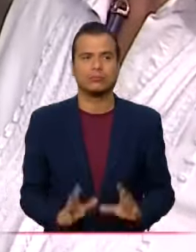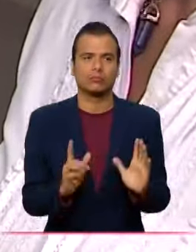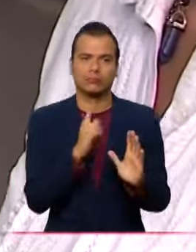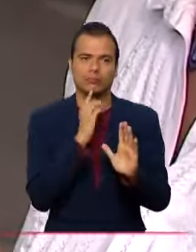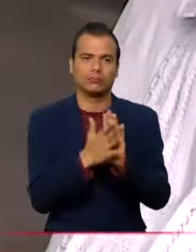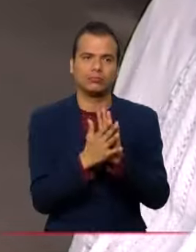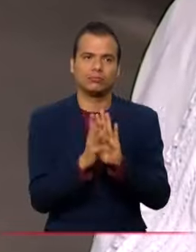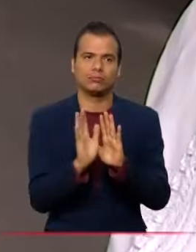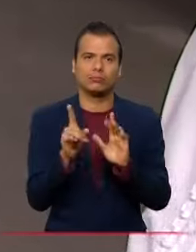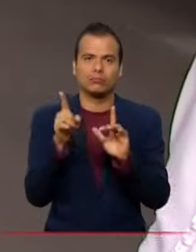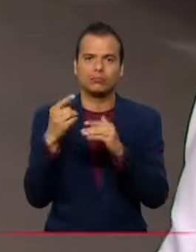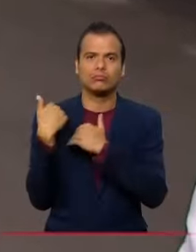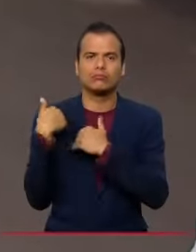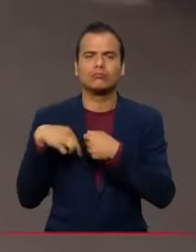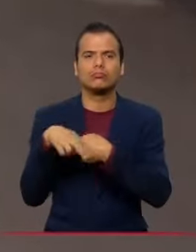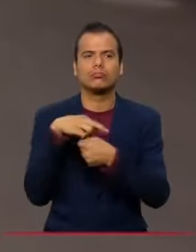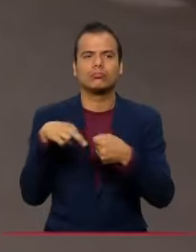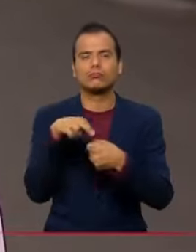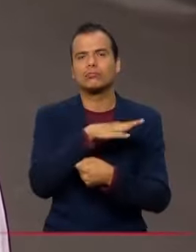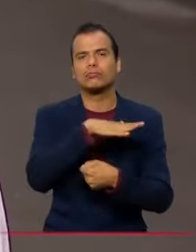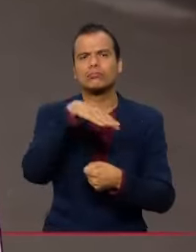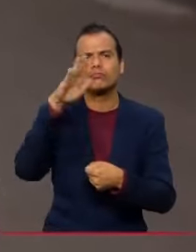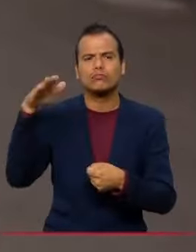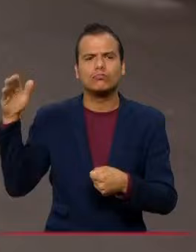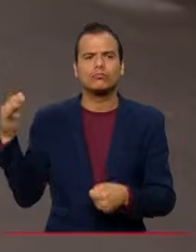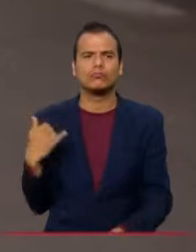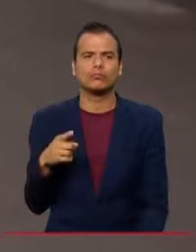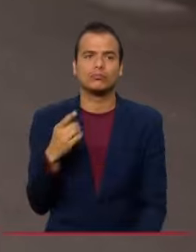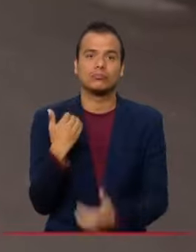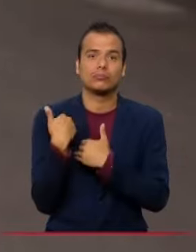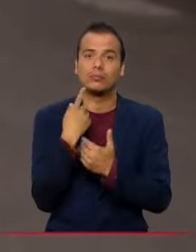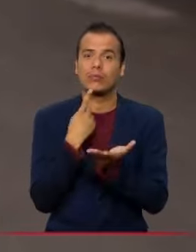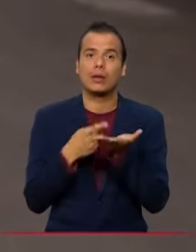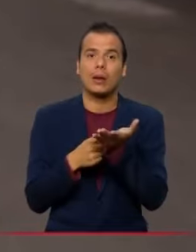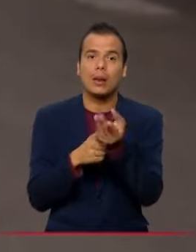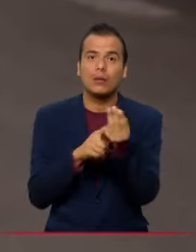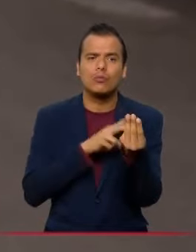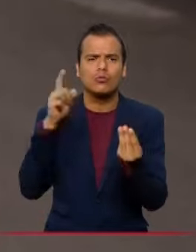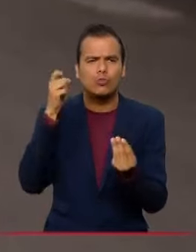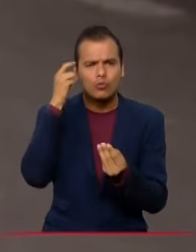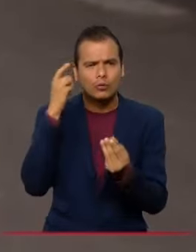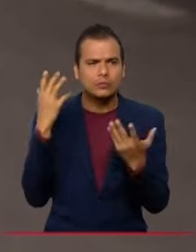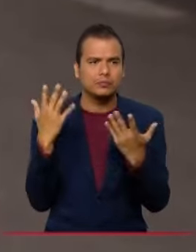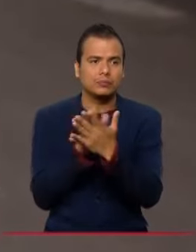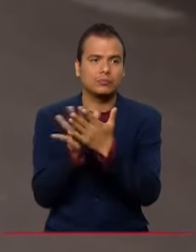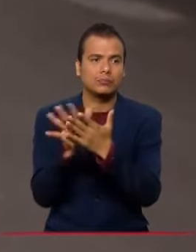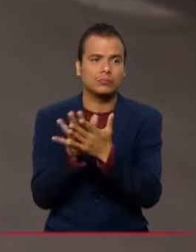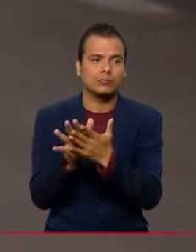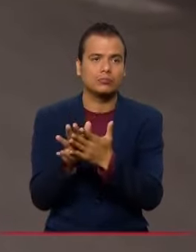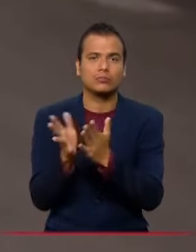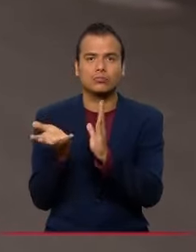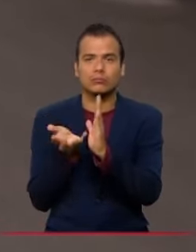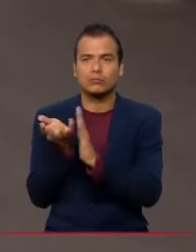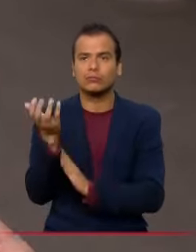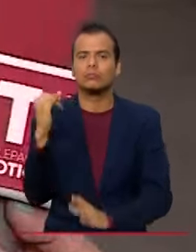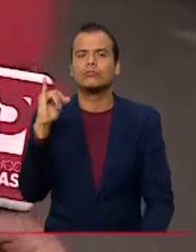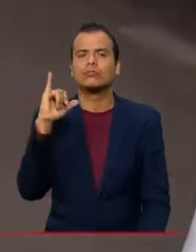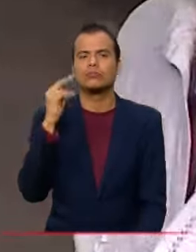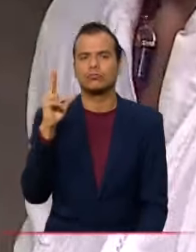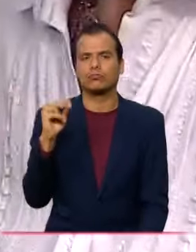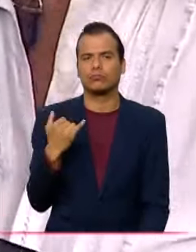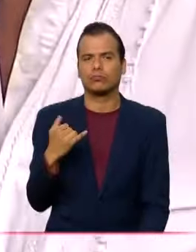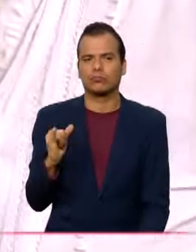todos lo centralizan desde la regional de Antioquia. Entonces ellos ya hablarían con la gobernación del Valle, informarían si tendríamos un corredor humanitario.